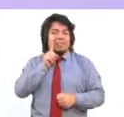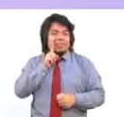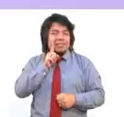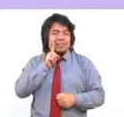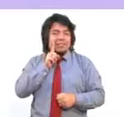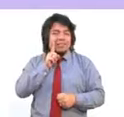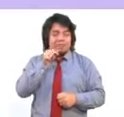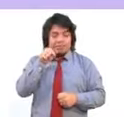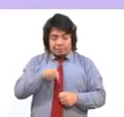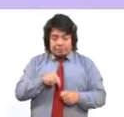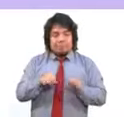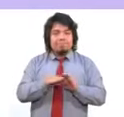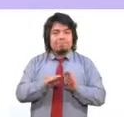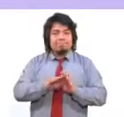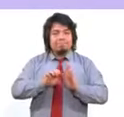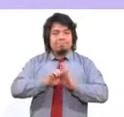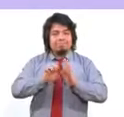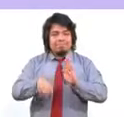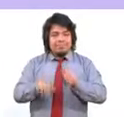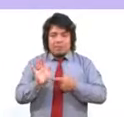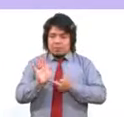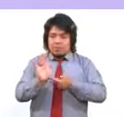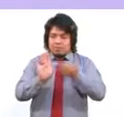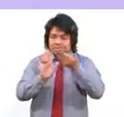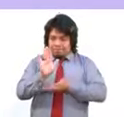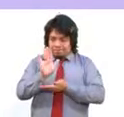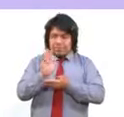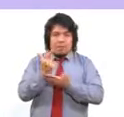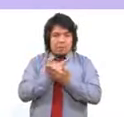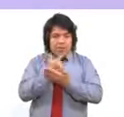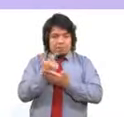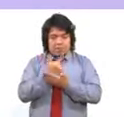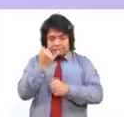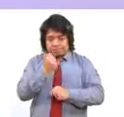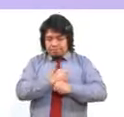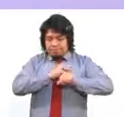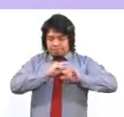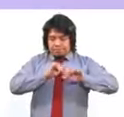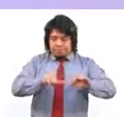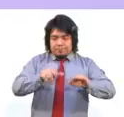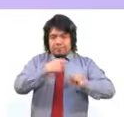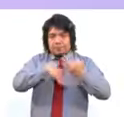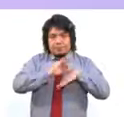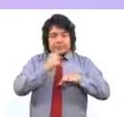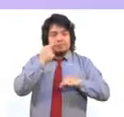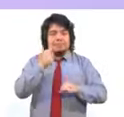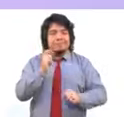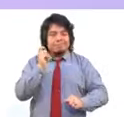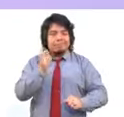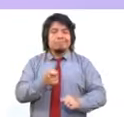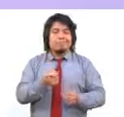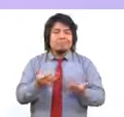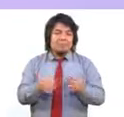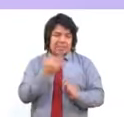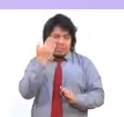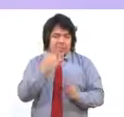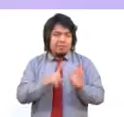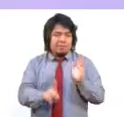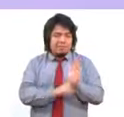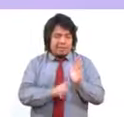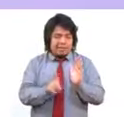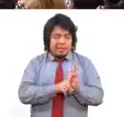este ejemplo de rendición de cuentas de la alerta de violencia de género,